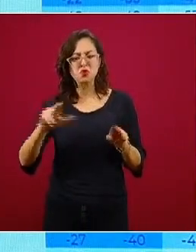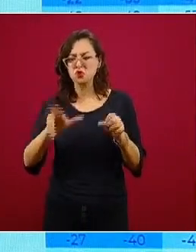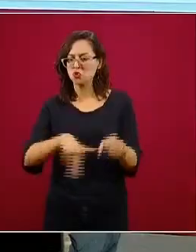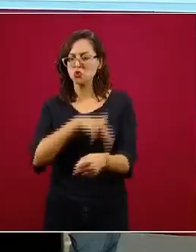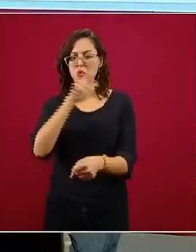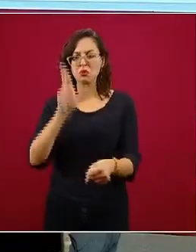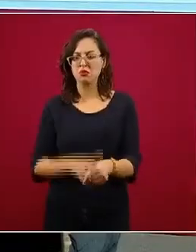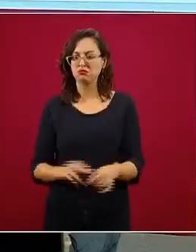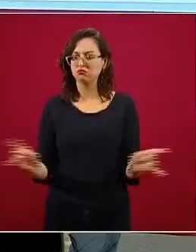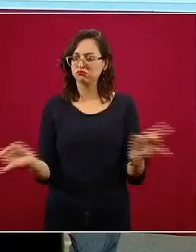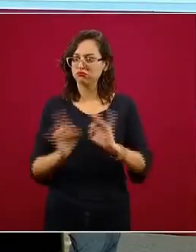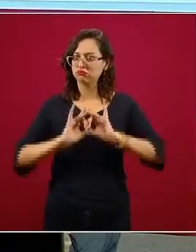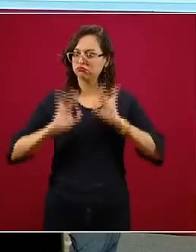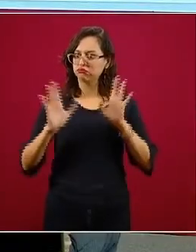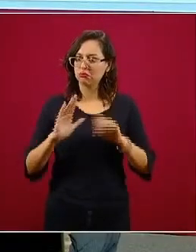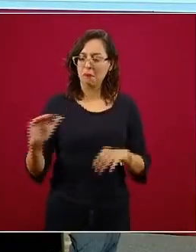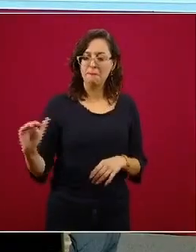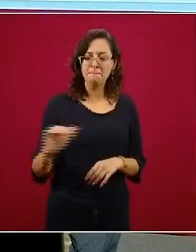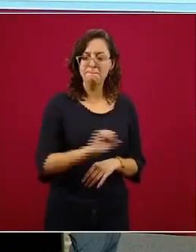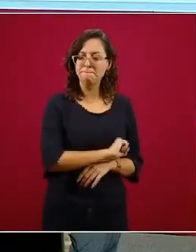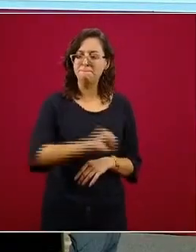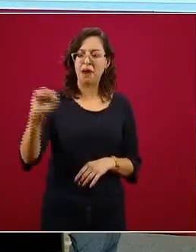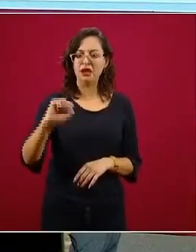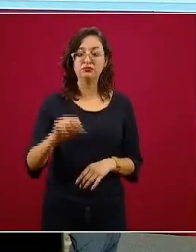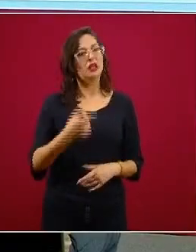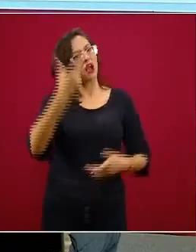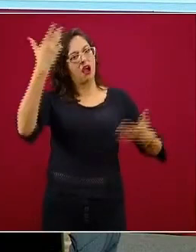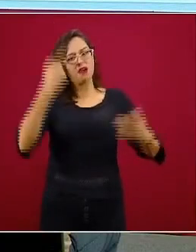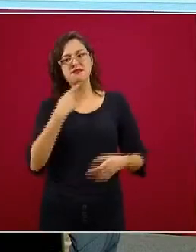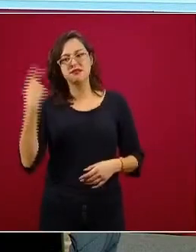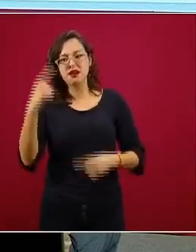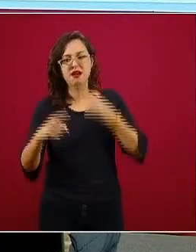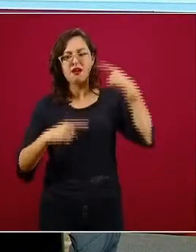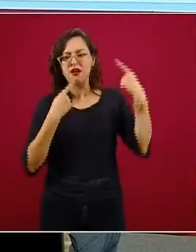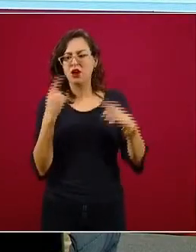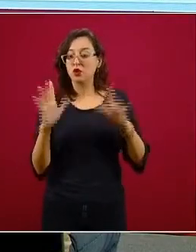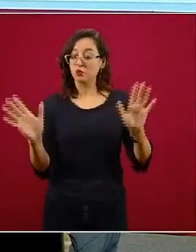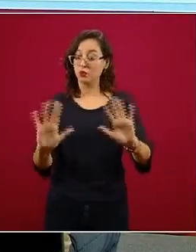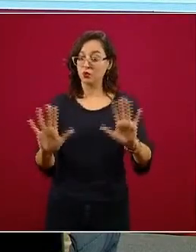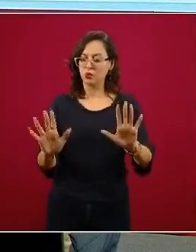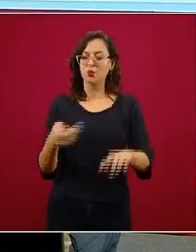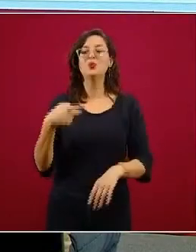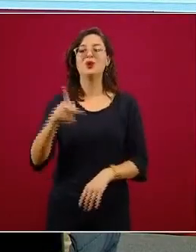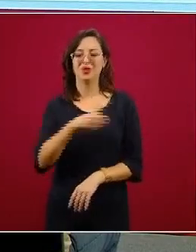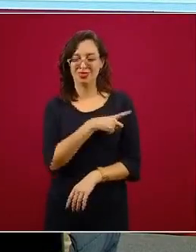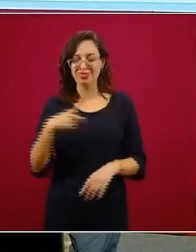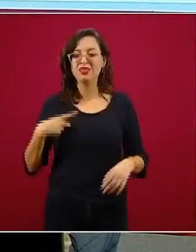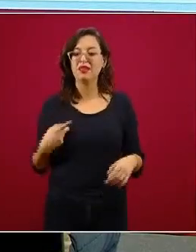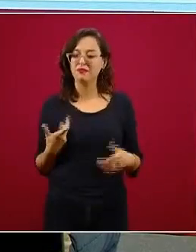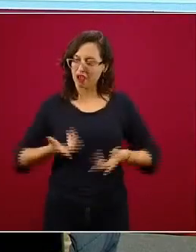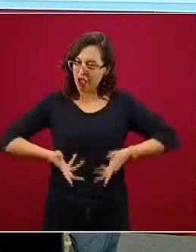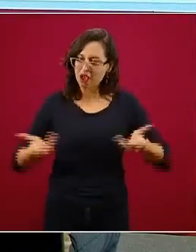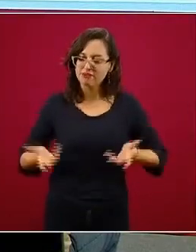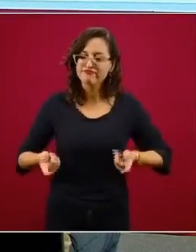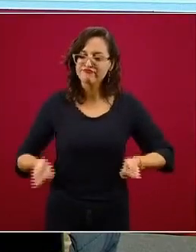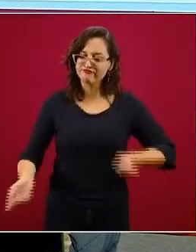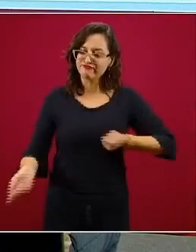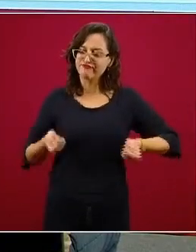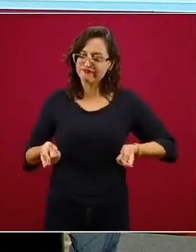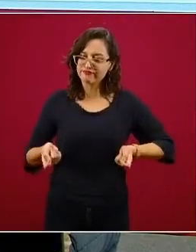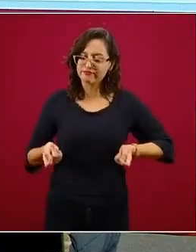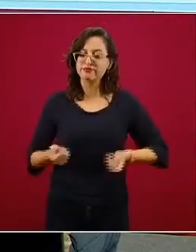tener. Cuando es un rebrote, no hay que reclamar, pero sí hay que actuar, porque eso es lo que dijimos que es